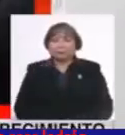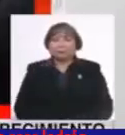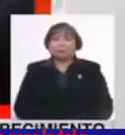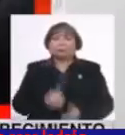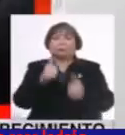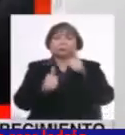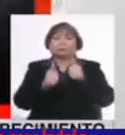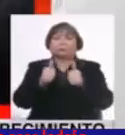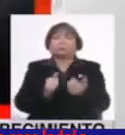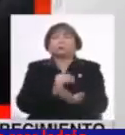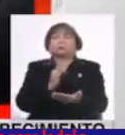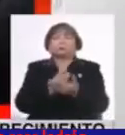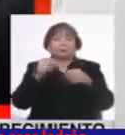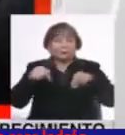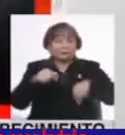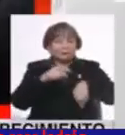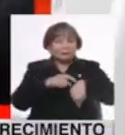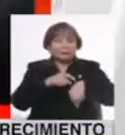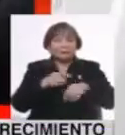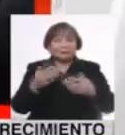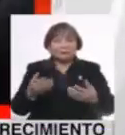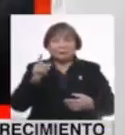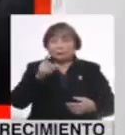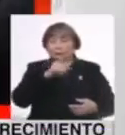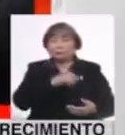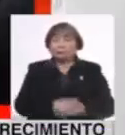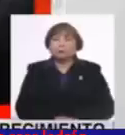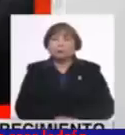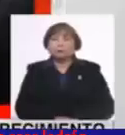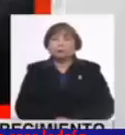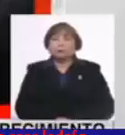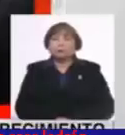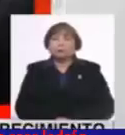¿cuál es la situación en este momento de usted